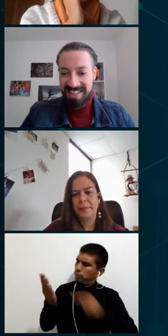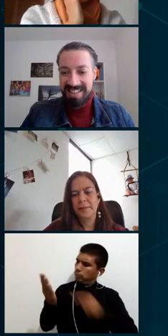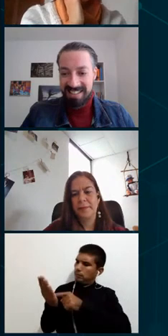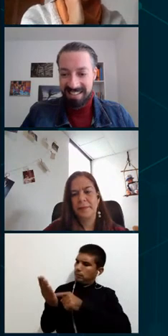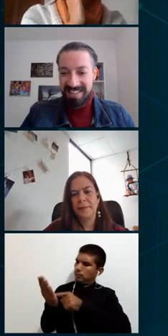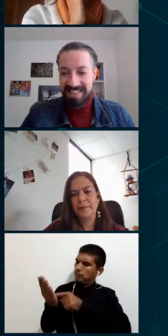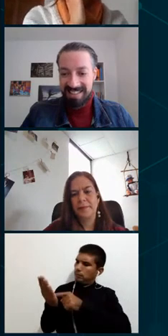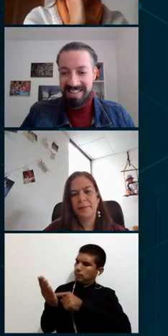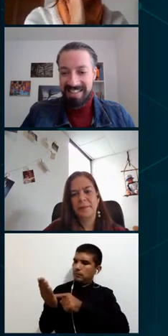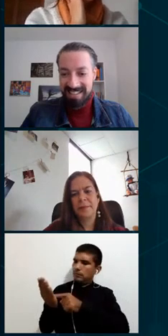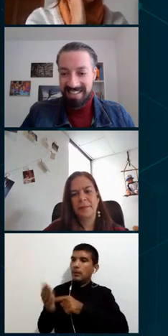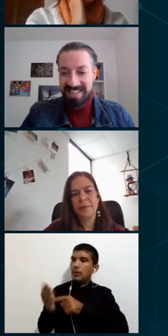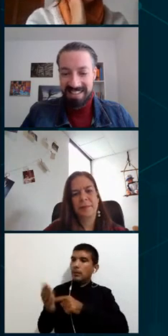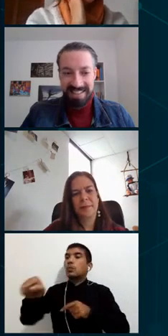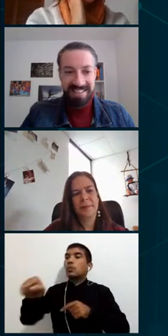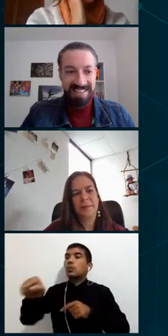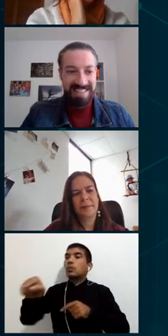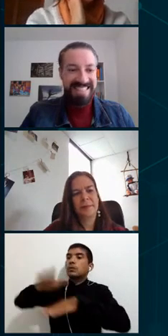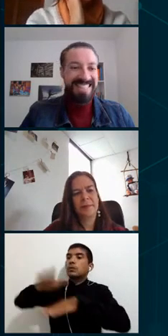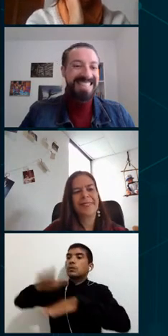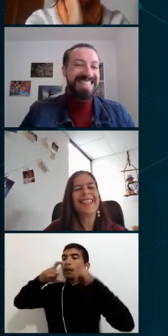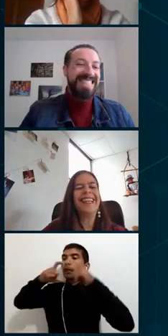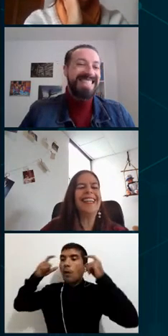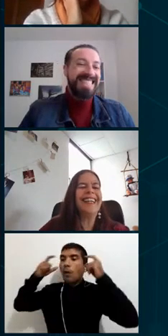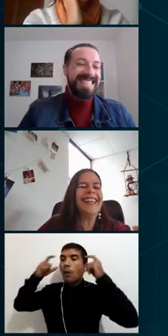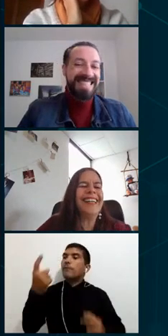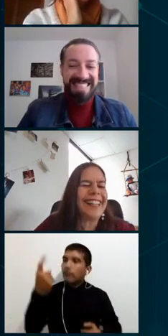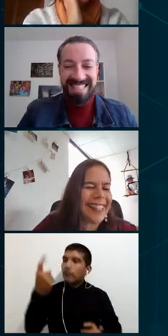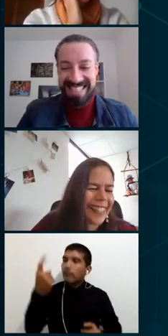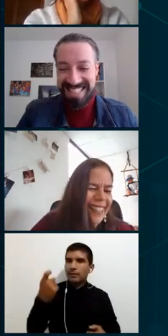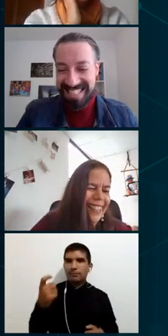No, pues me quedo con la alarma.